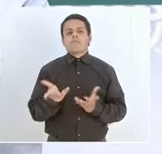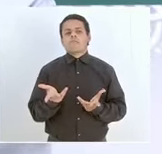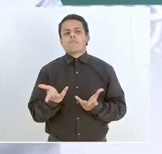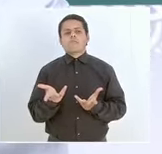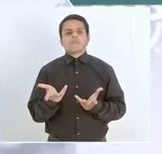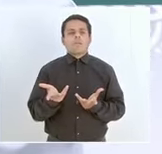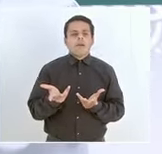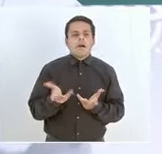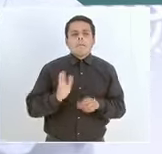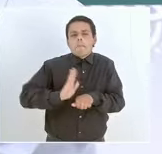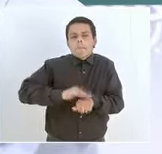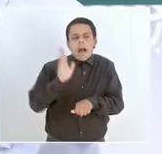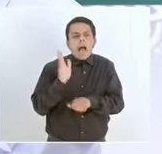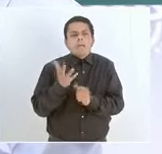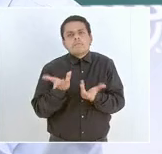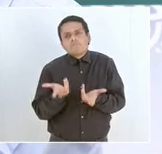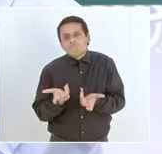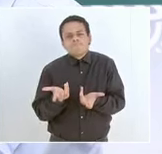estaba